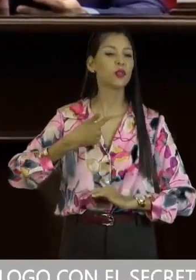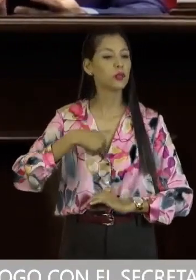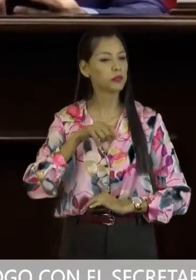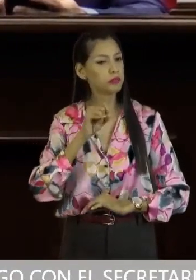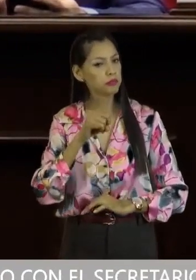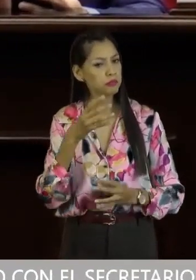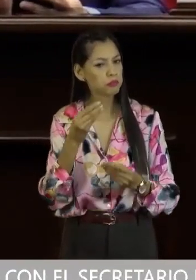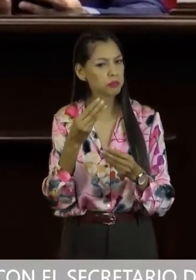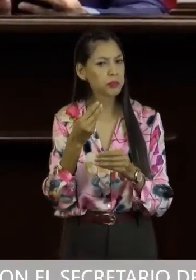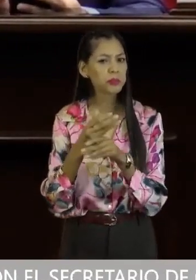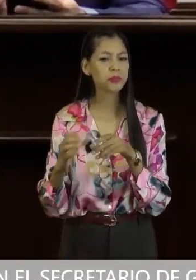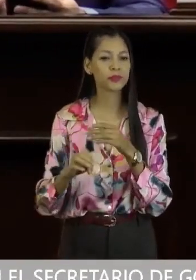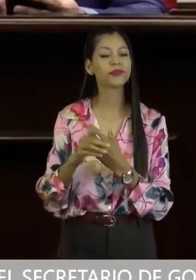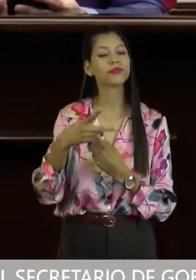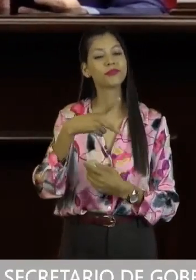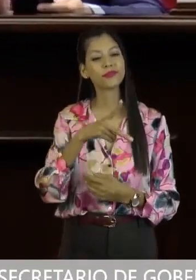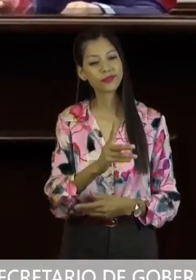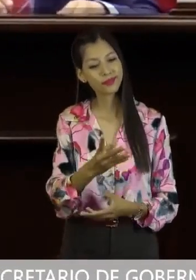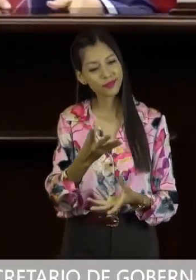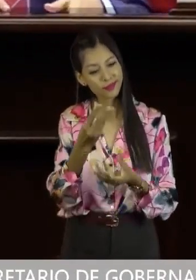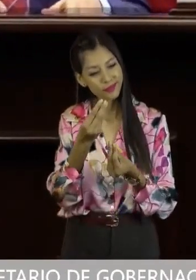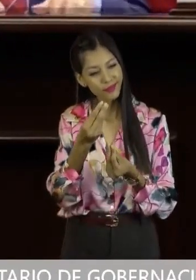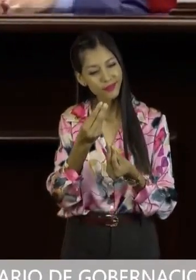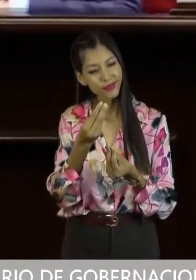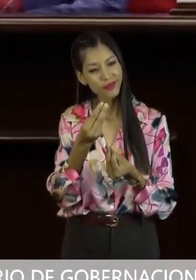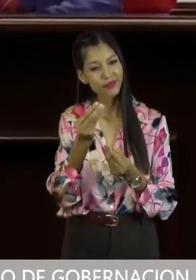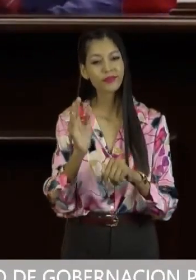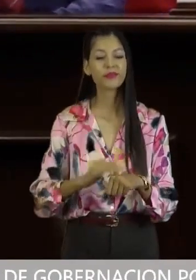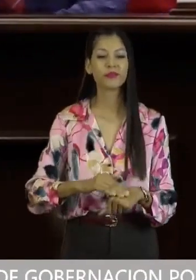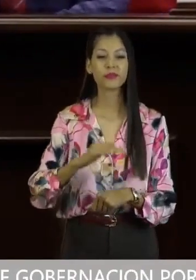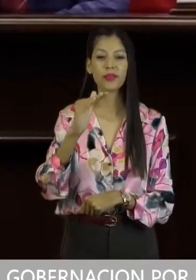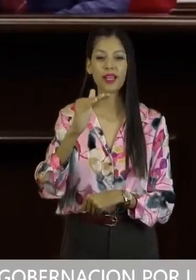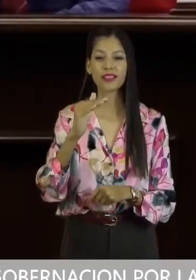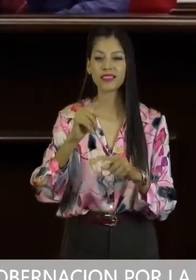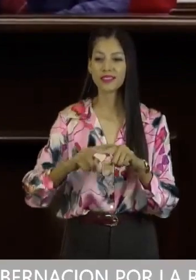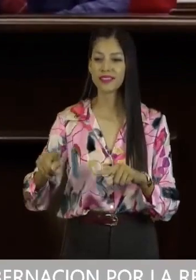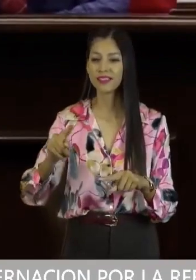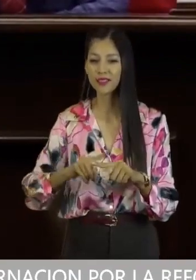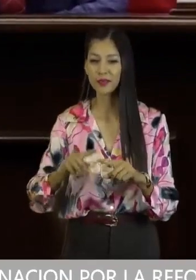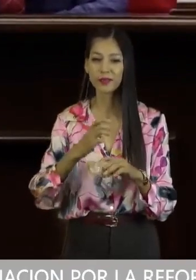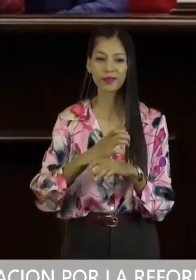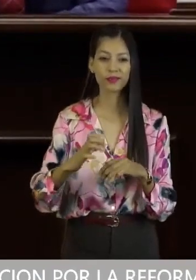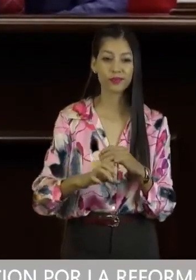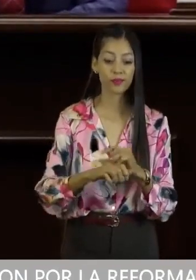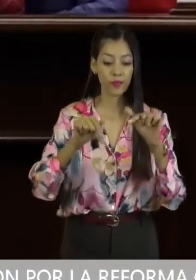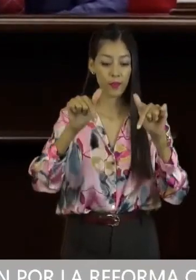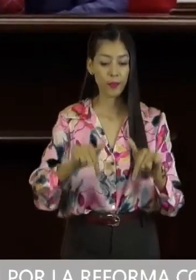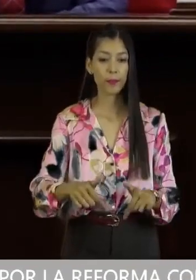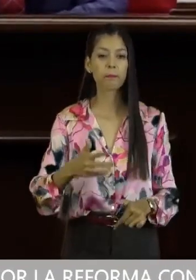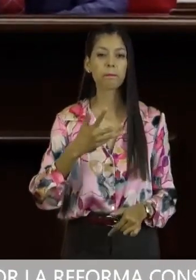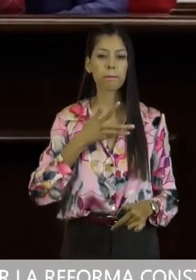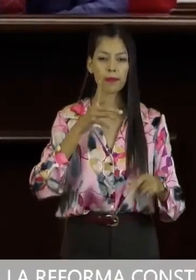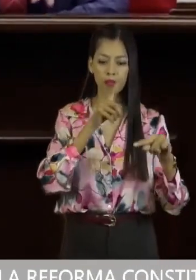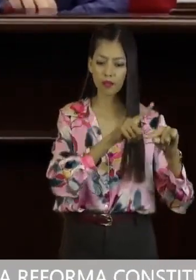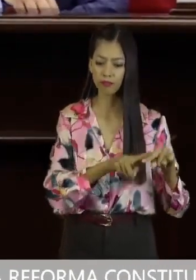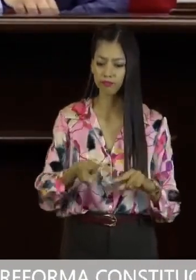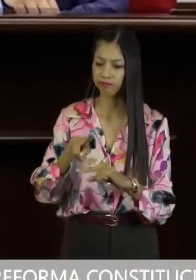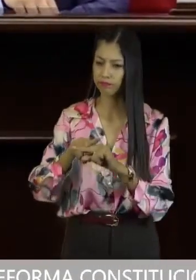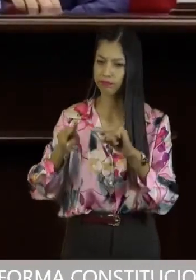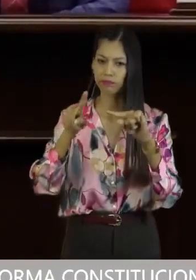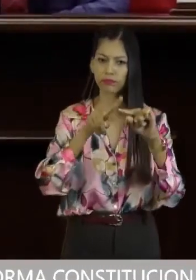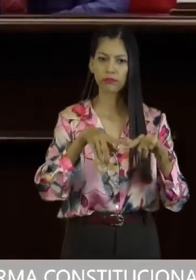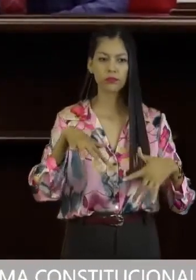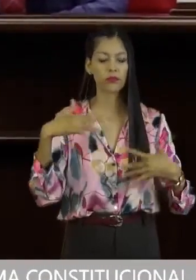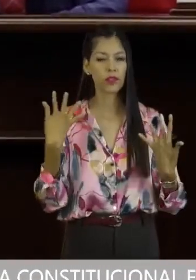pero somos de mucho más contrastes. Y aquí hay una diversidad